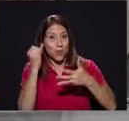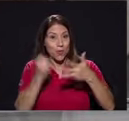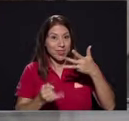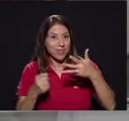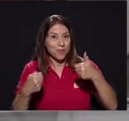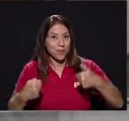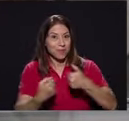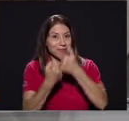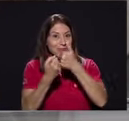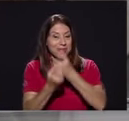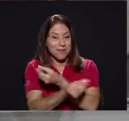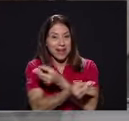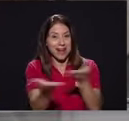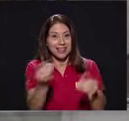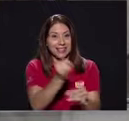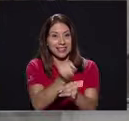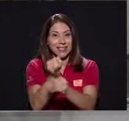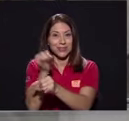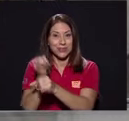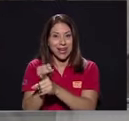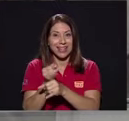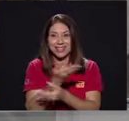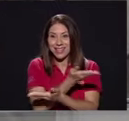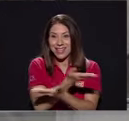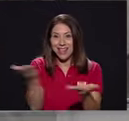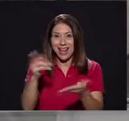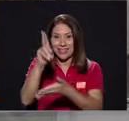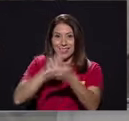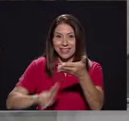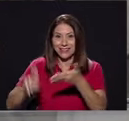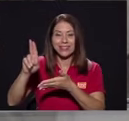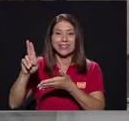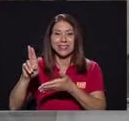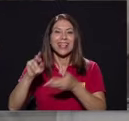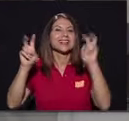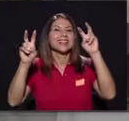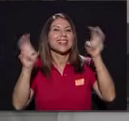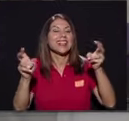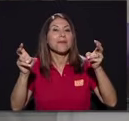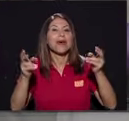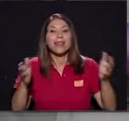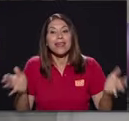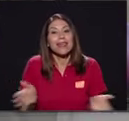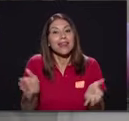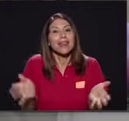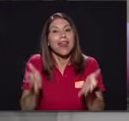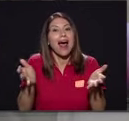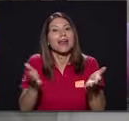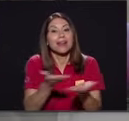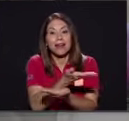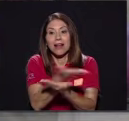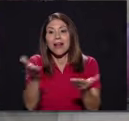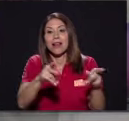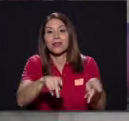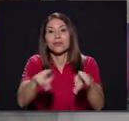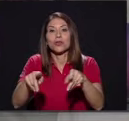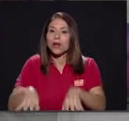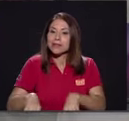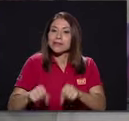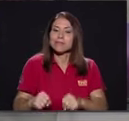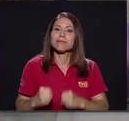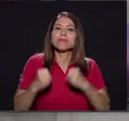lo lanzo a la institucionalidad y a la academia que aquí tenemos representada, es el tema de generar capacidades en la ciudadanía